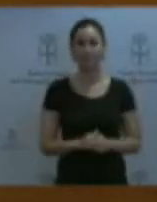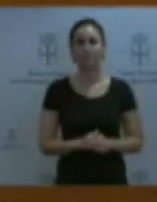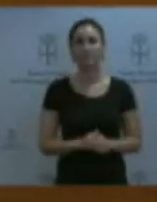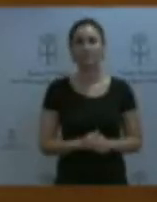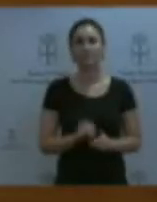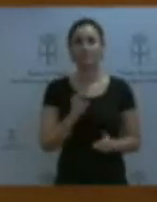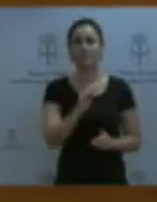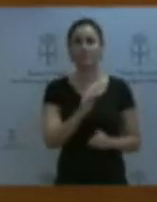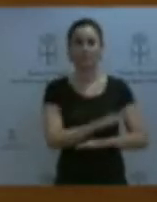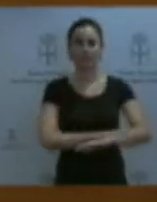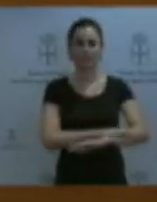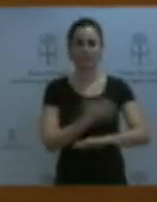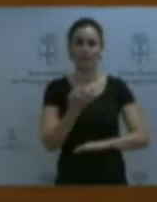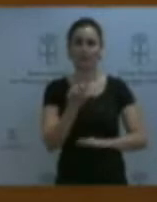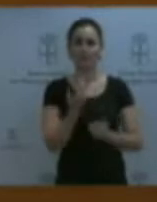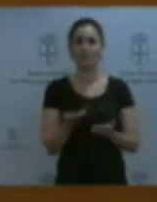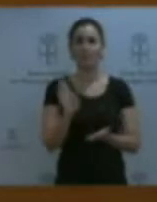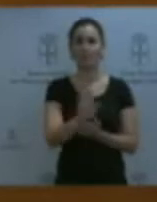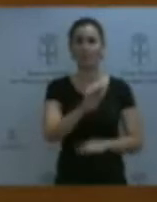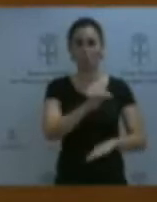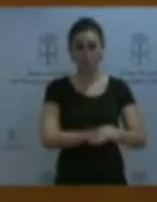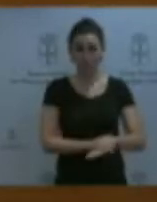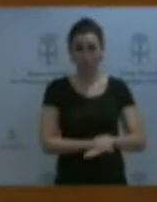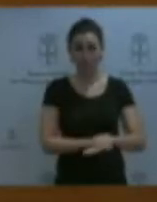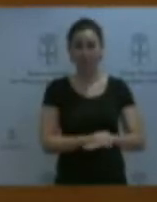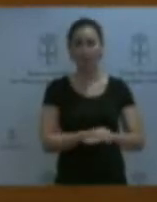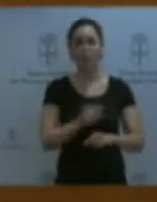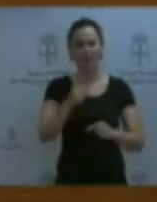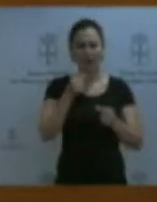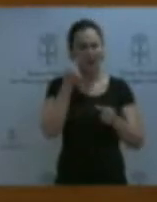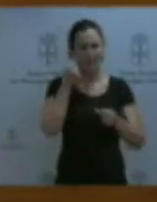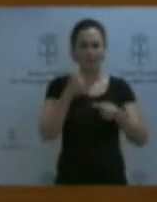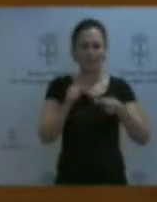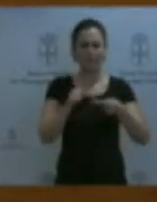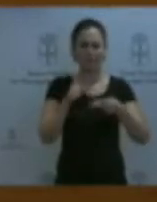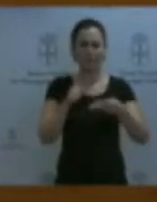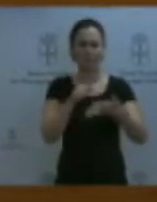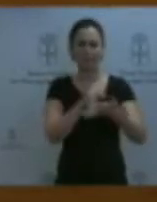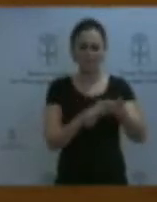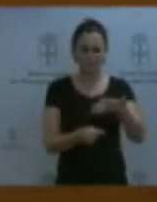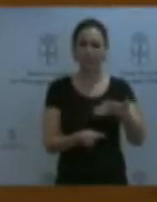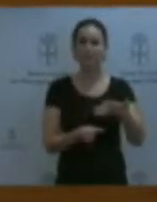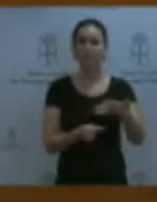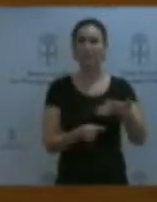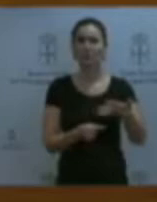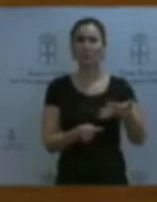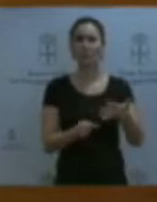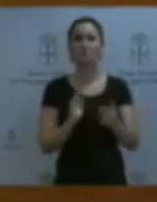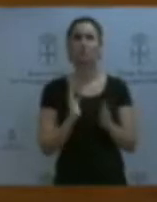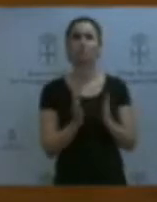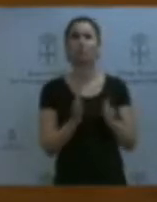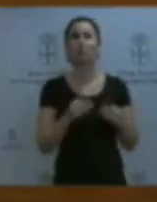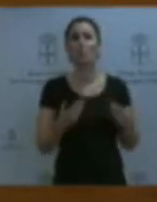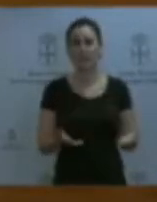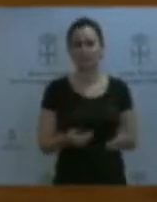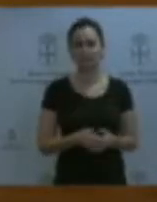donde pedimos un inventario primero del equipamiento, de los equipamientos y de los daños que tiene. Miren, hay, como ya habíamos dicho en la